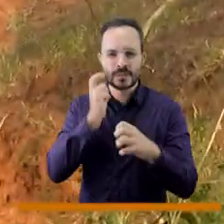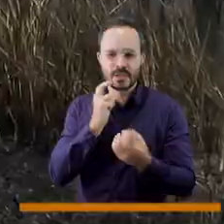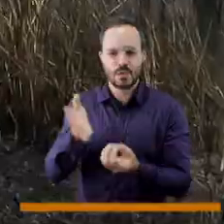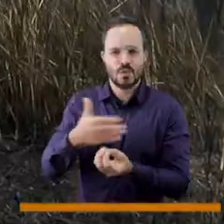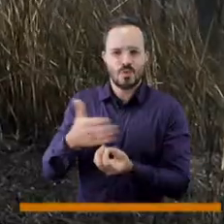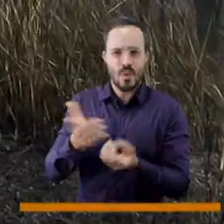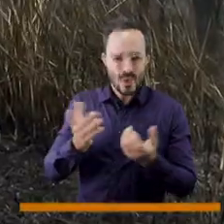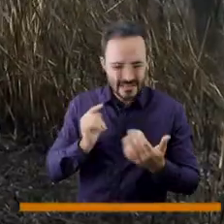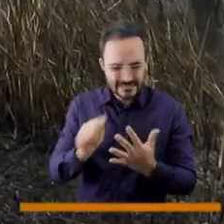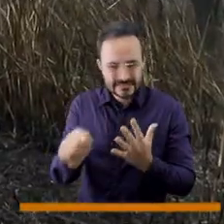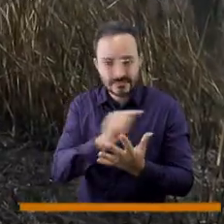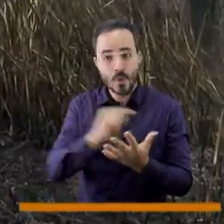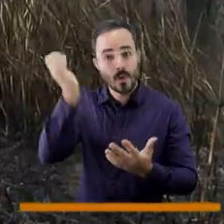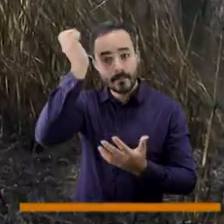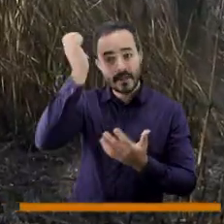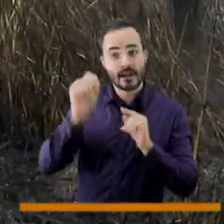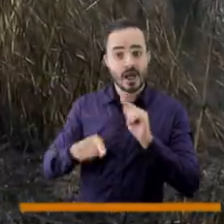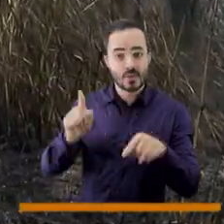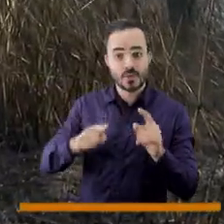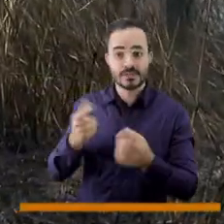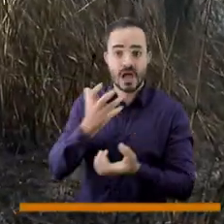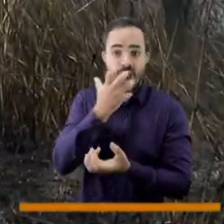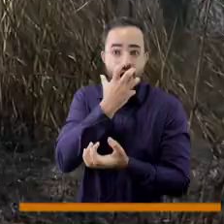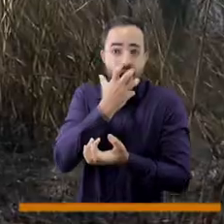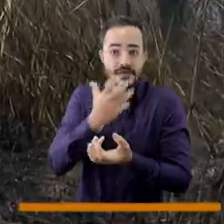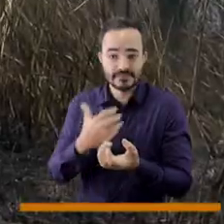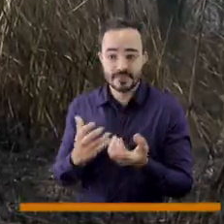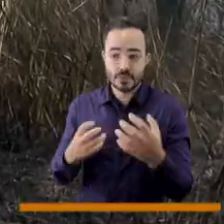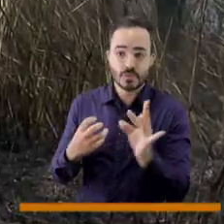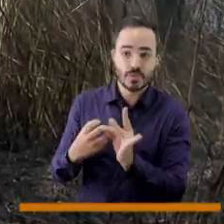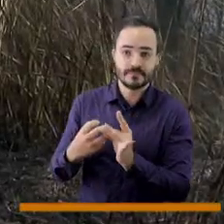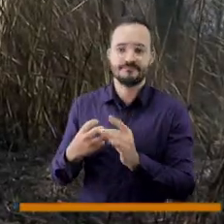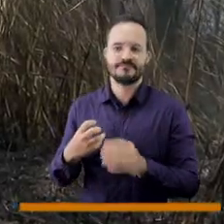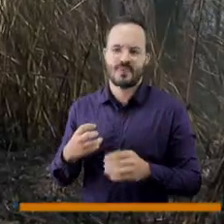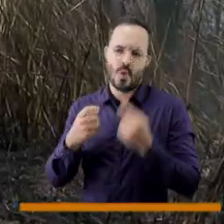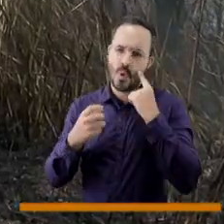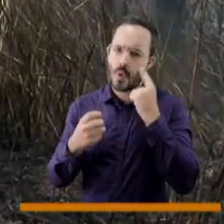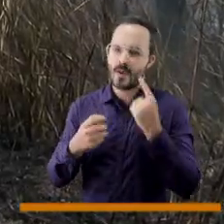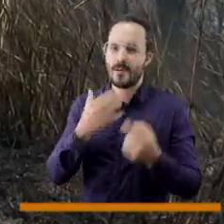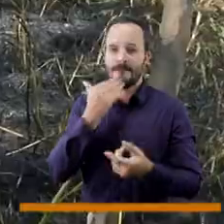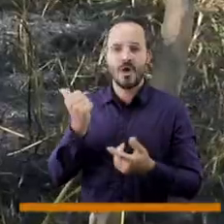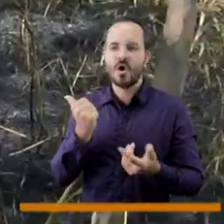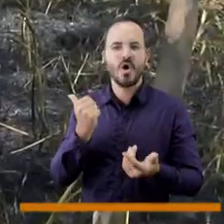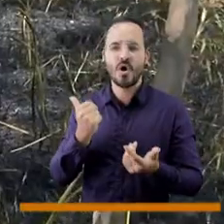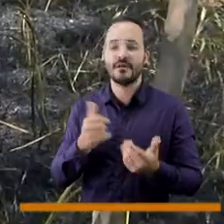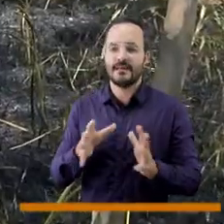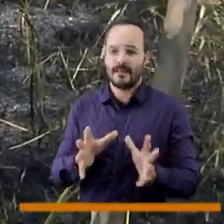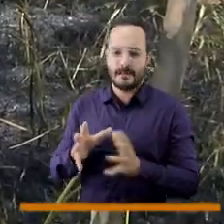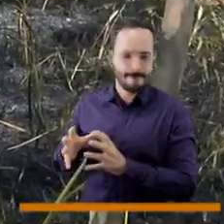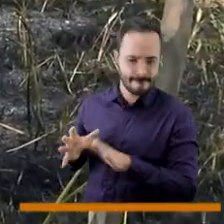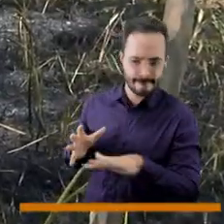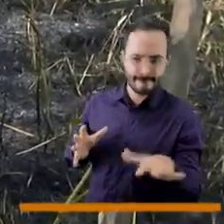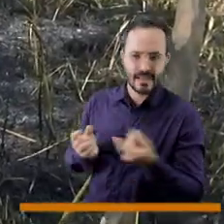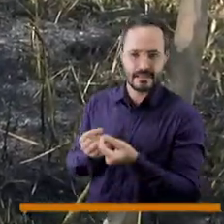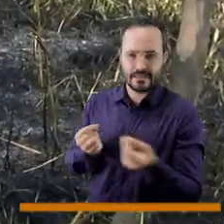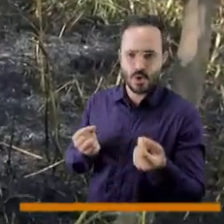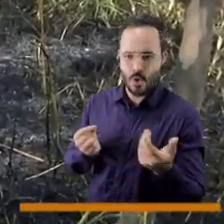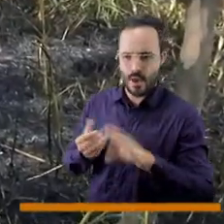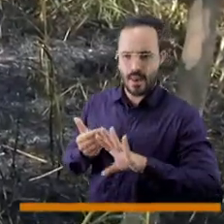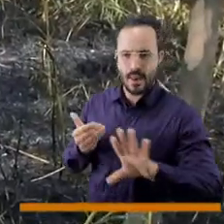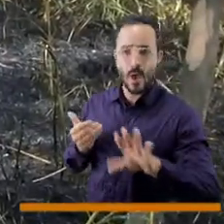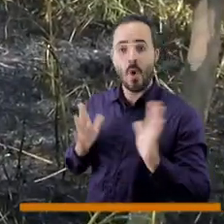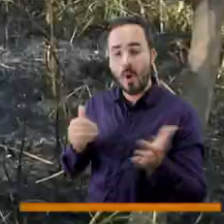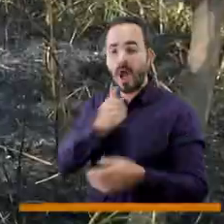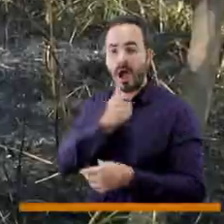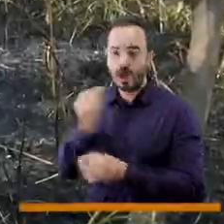y también las piedras que han quedado incandescentes, separarlas y si es posible echarles tierra encima o agua